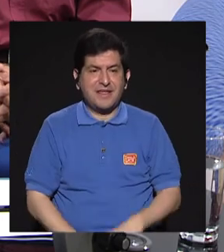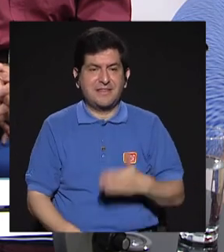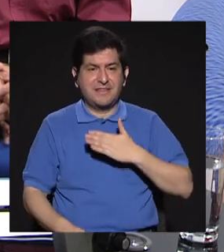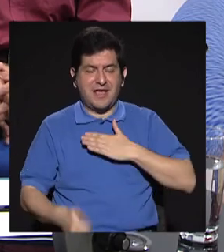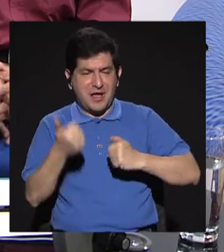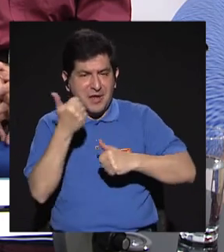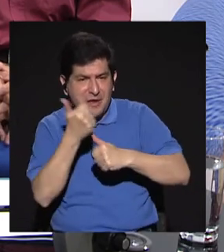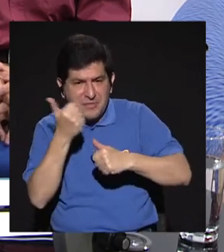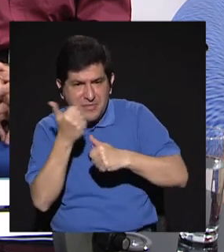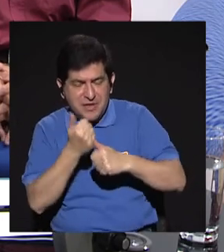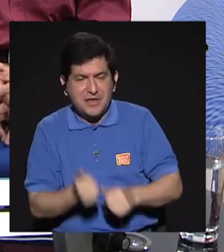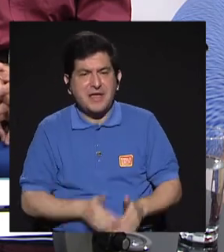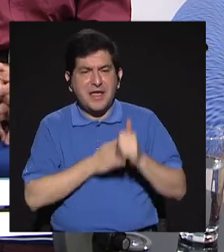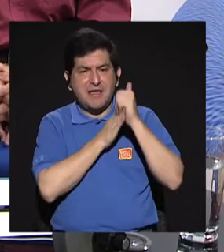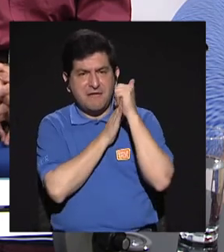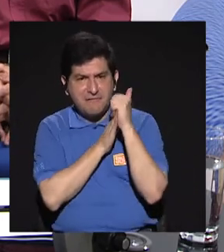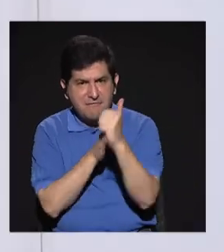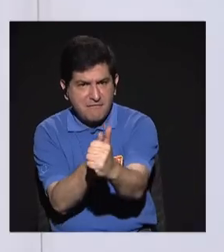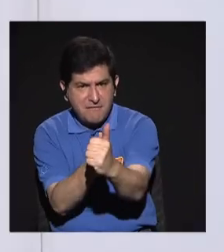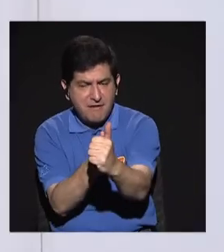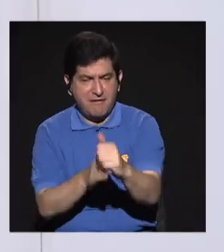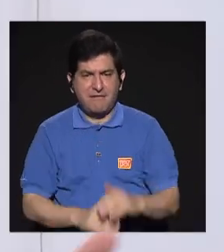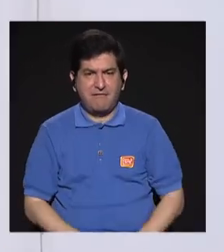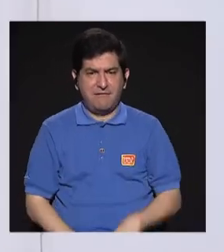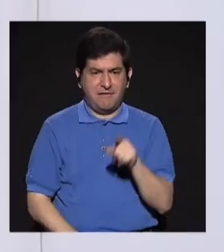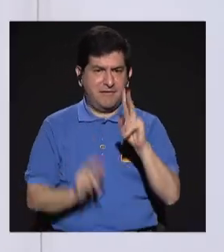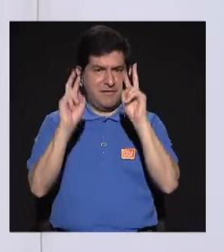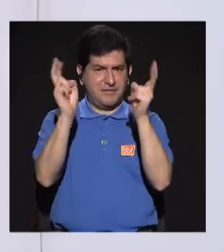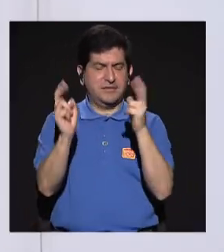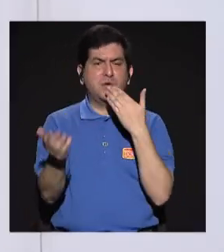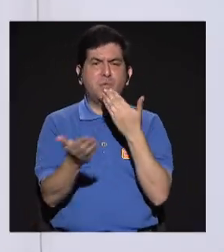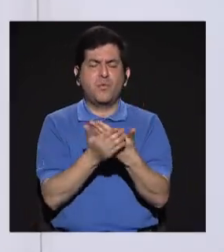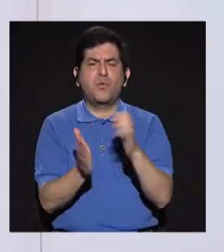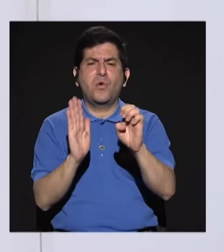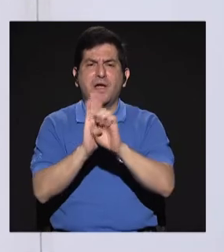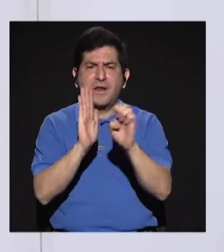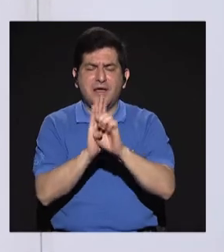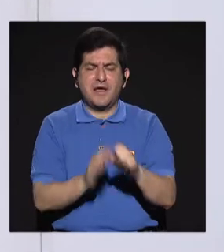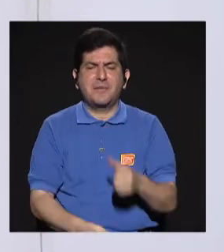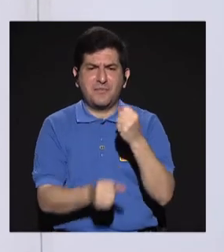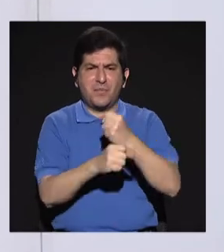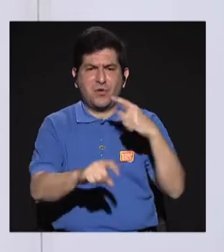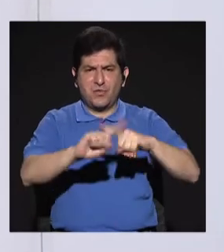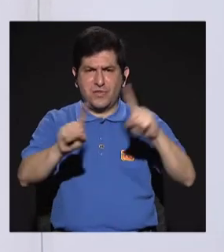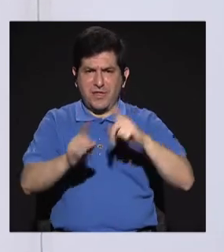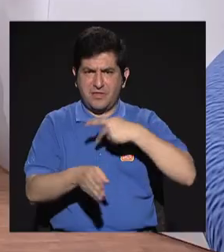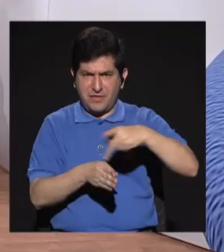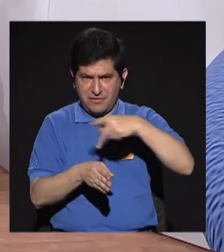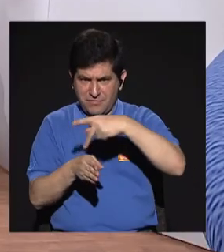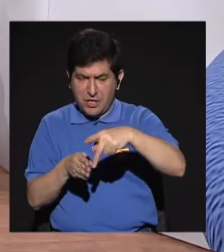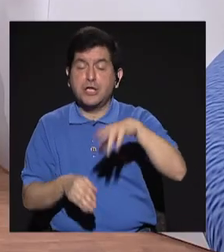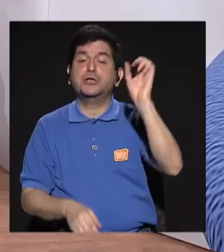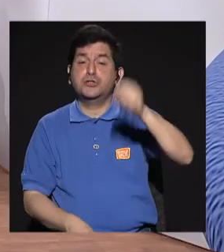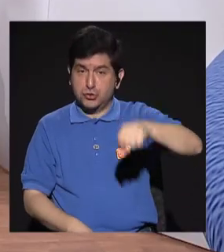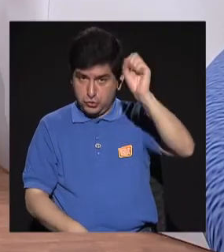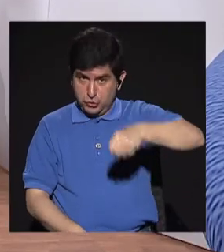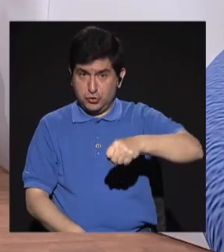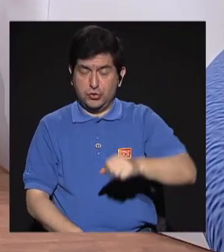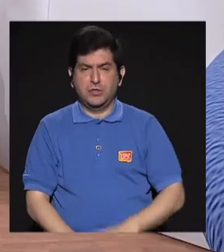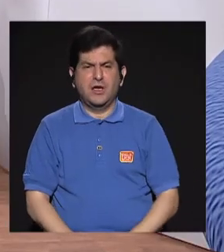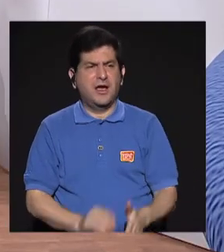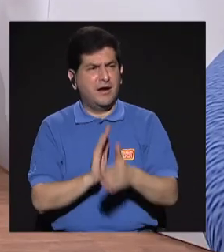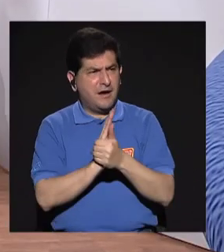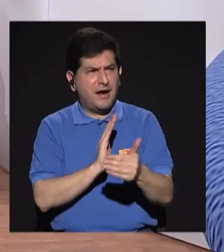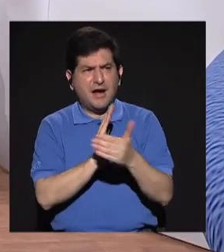áreas para que me asesoraran mediaran ahora con él como ejemplo un trabajo multidisciplinario sin lugar a dudas